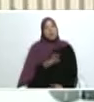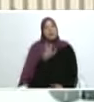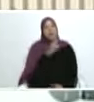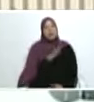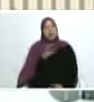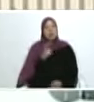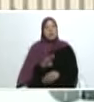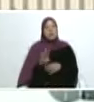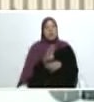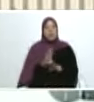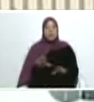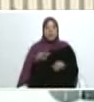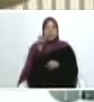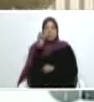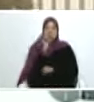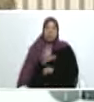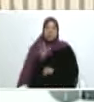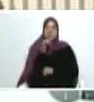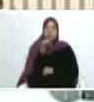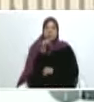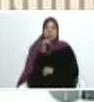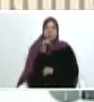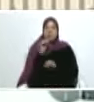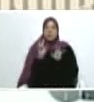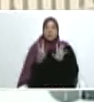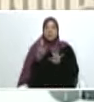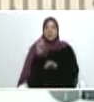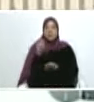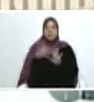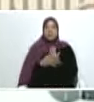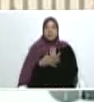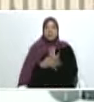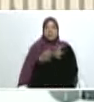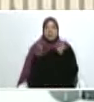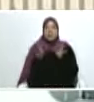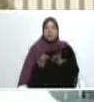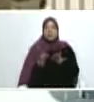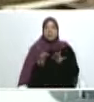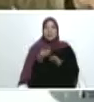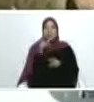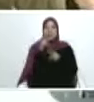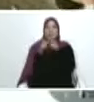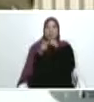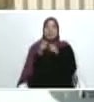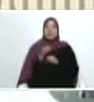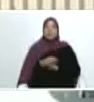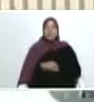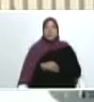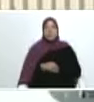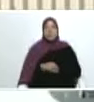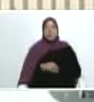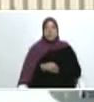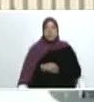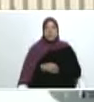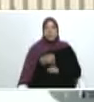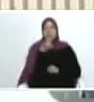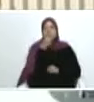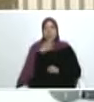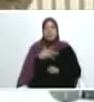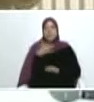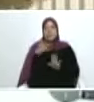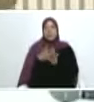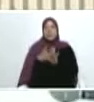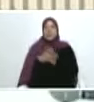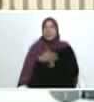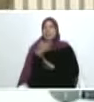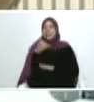pueblo. Solo el pueblo hace las 7T. Así que tenemos, fíjate, las consultas. Bien bueno